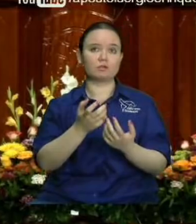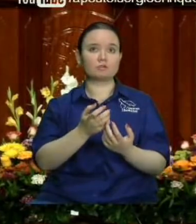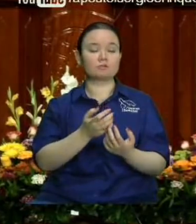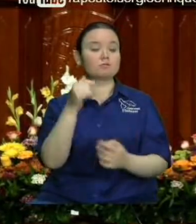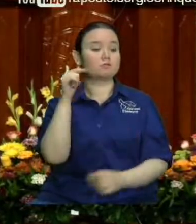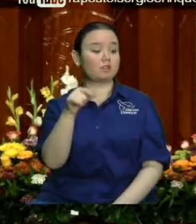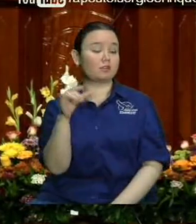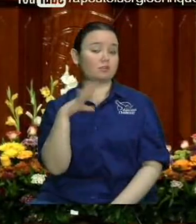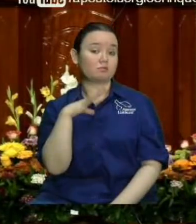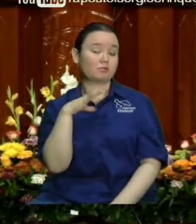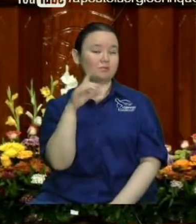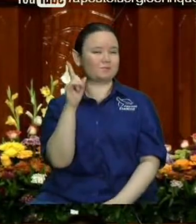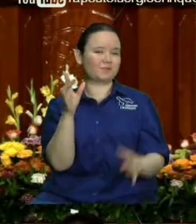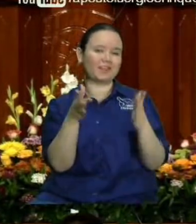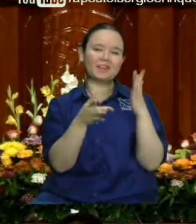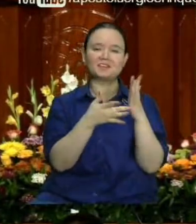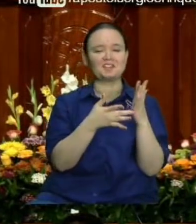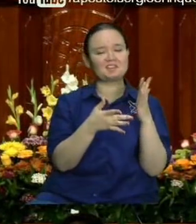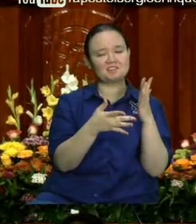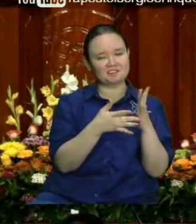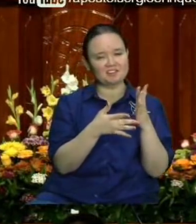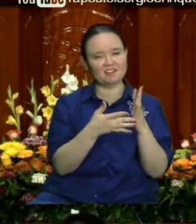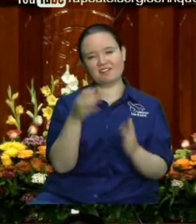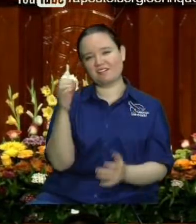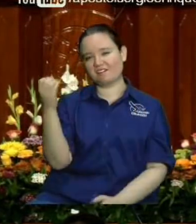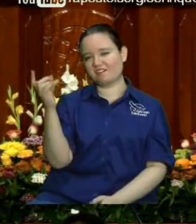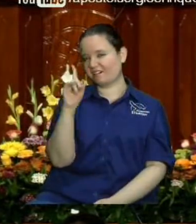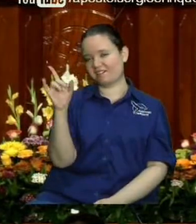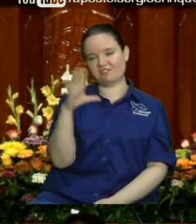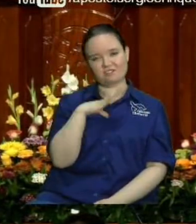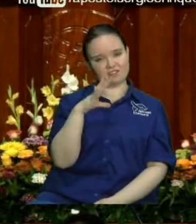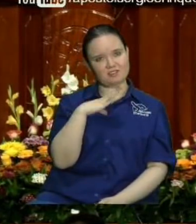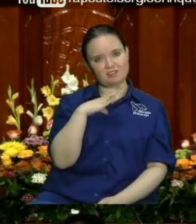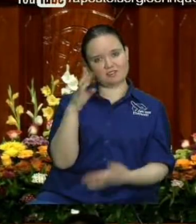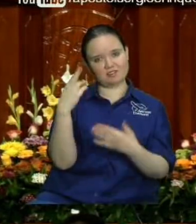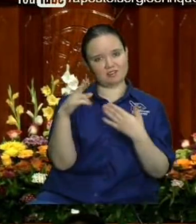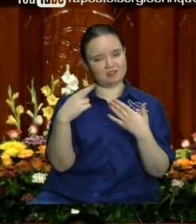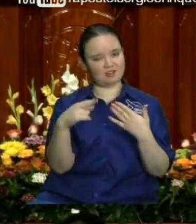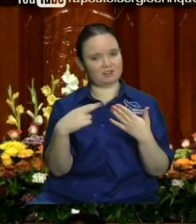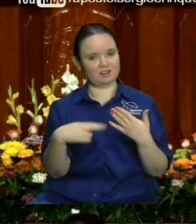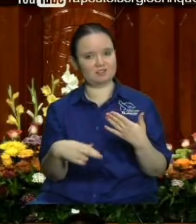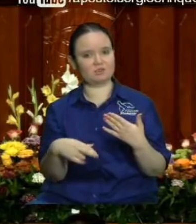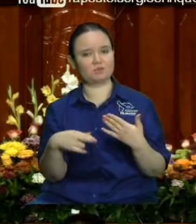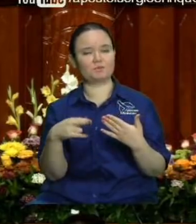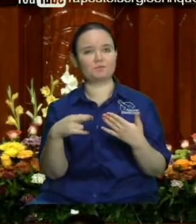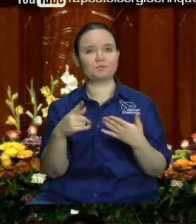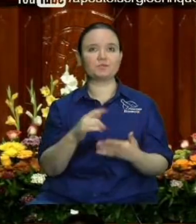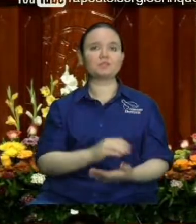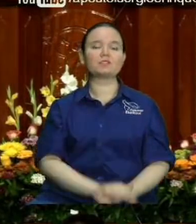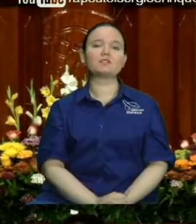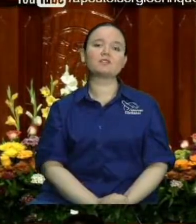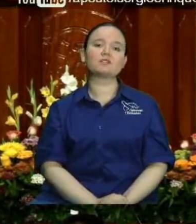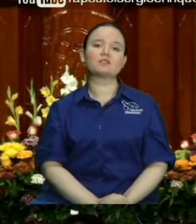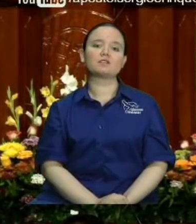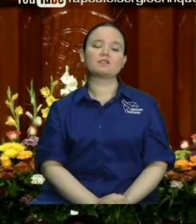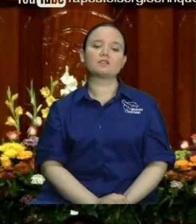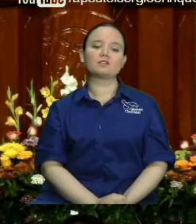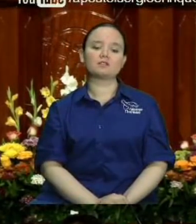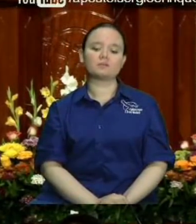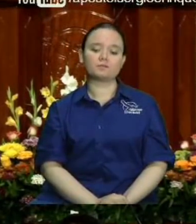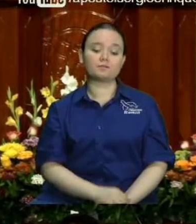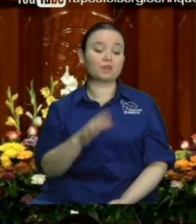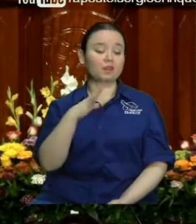una tecnología de la cual no quedó vestigio, porque todo la arrasó el diluvio. Era